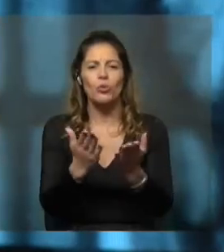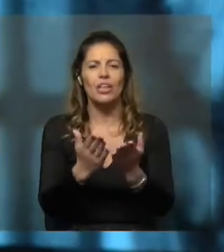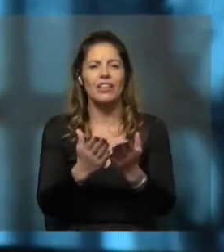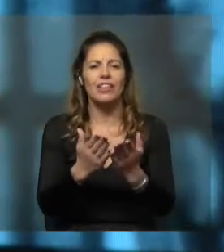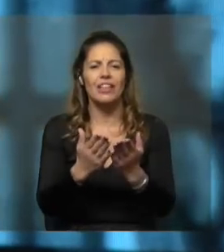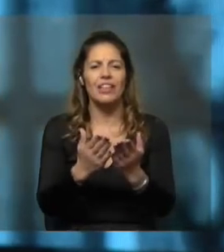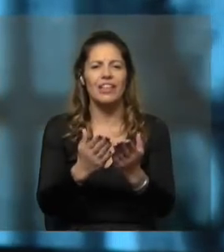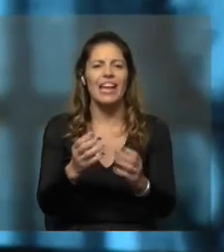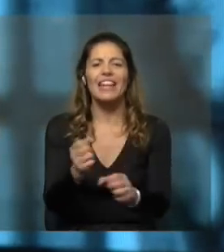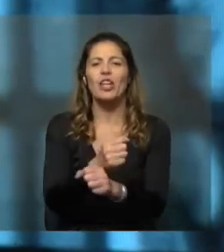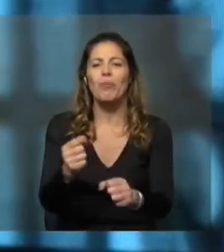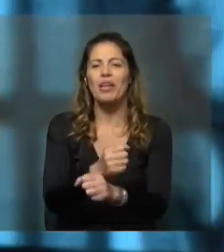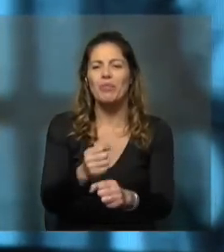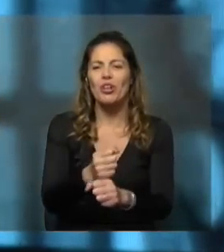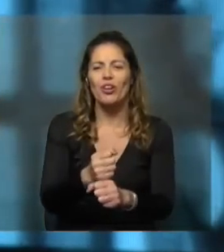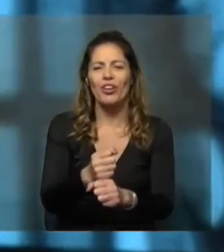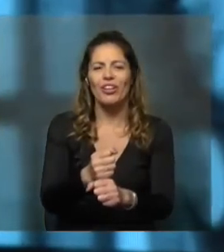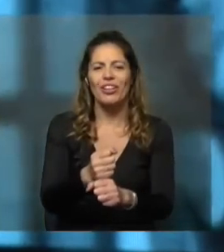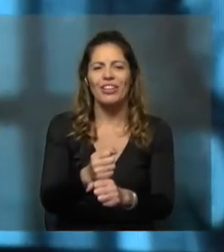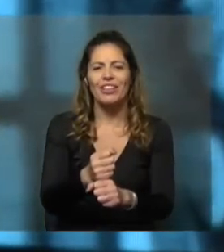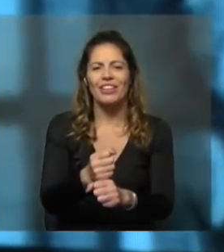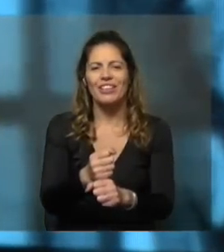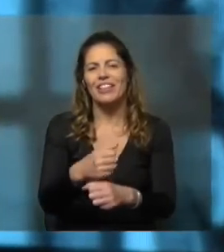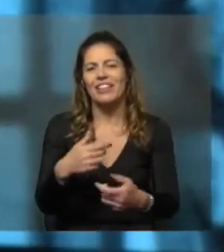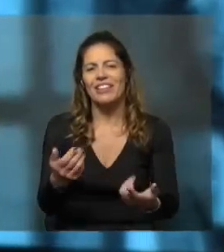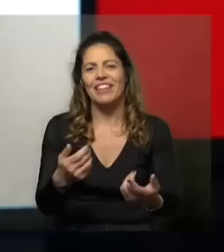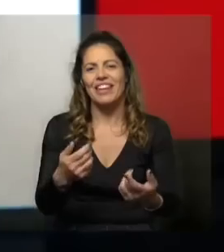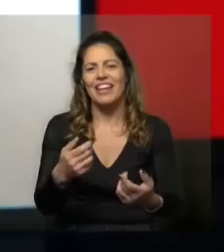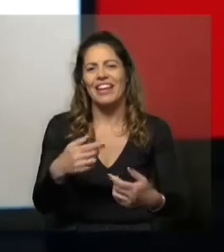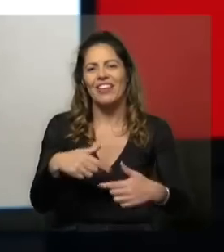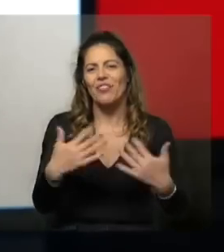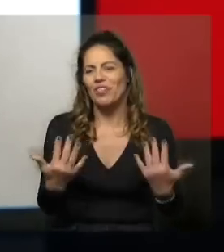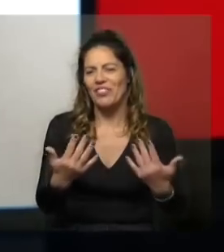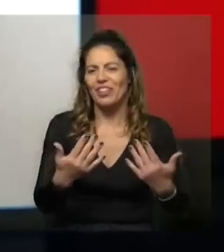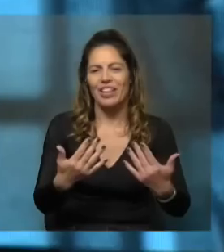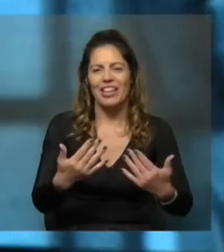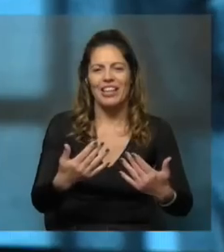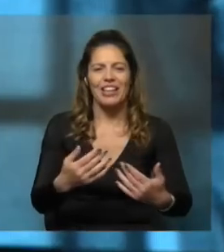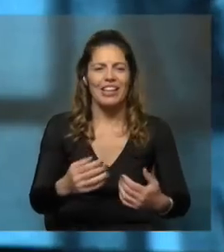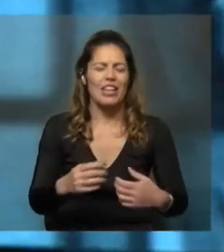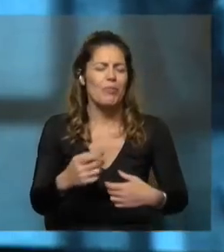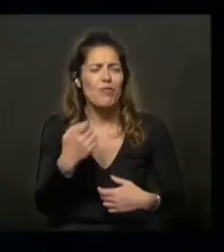consuelo de Kermés que tanta falta nos adoro los premios